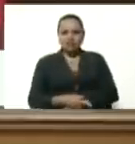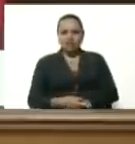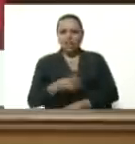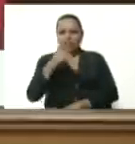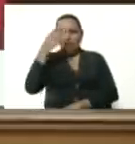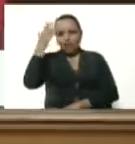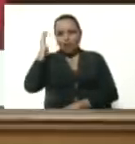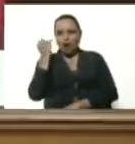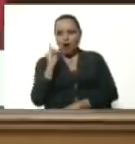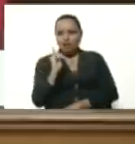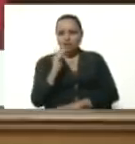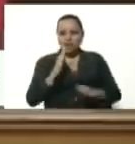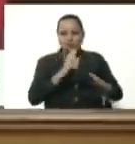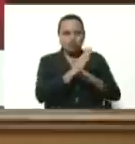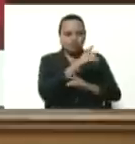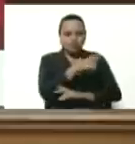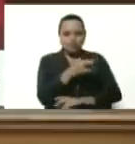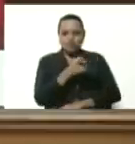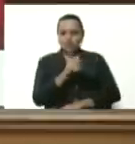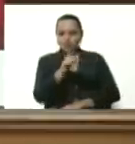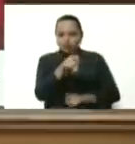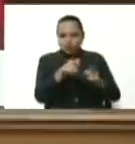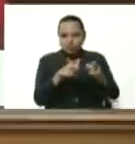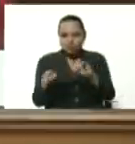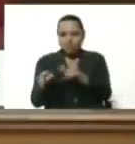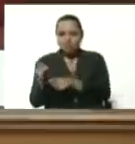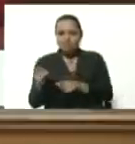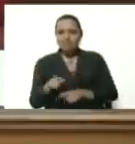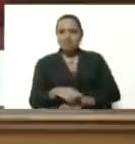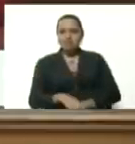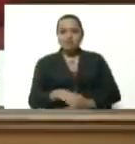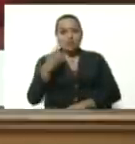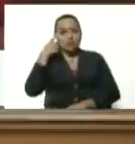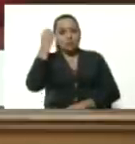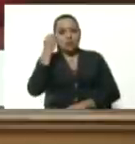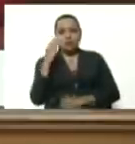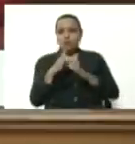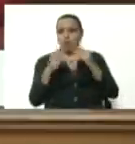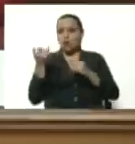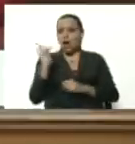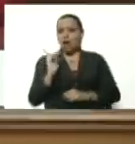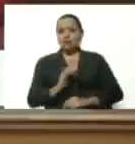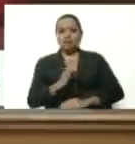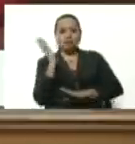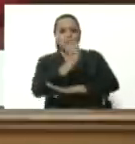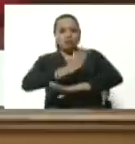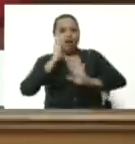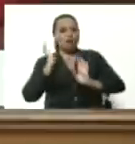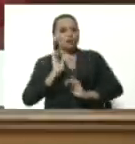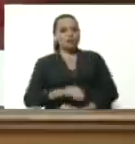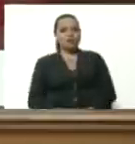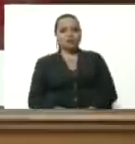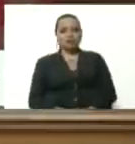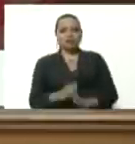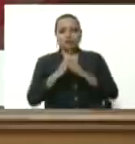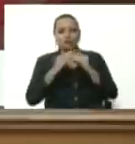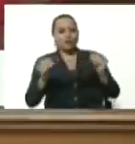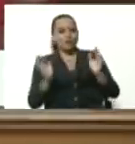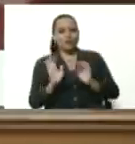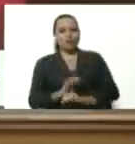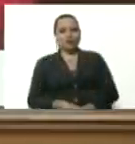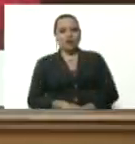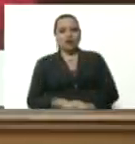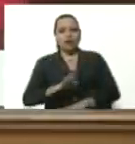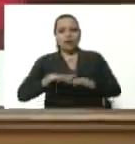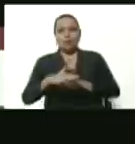sancionado. ¿Quién más está sancionado? ¿Tú también? Yo creo que todos estamos sancionados. Todos, porque el que se mete